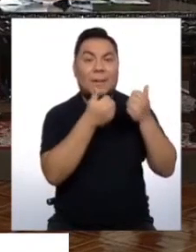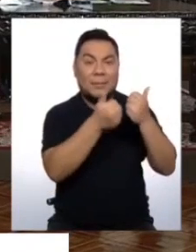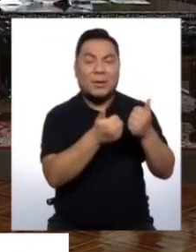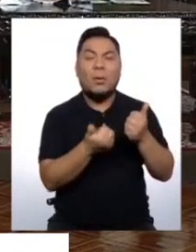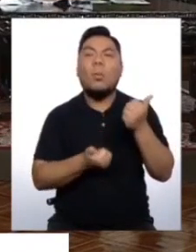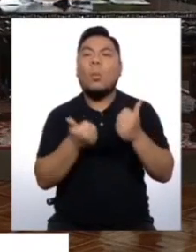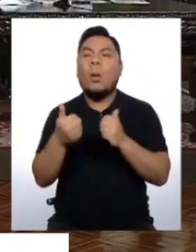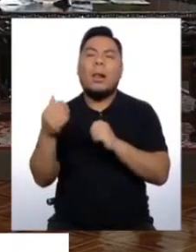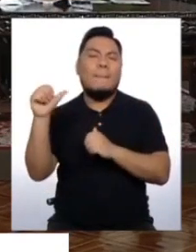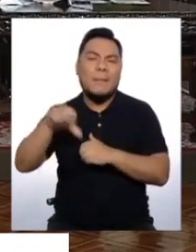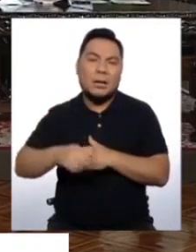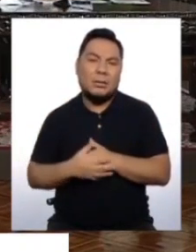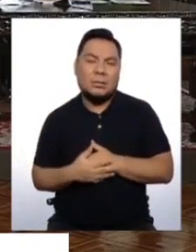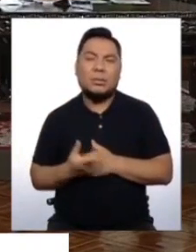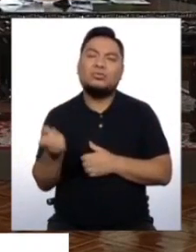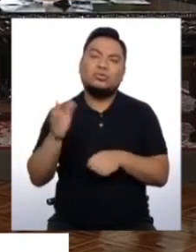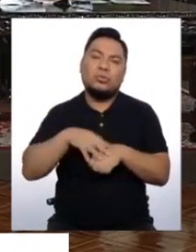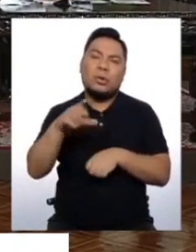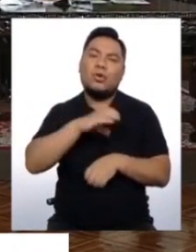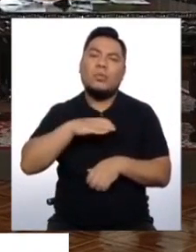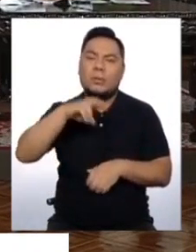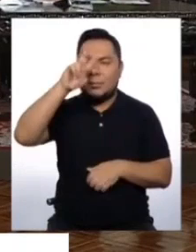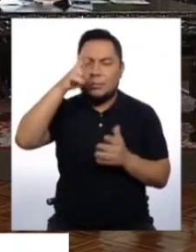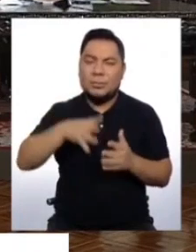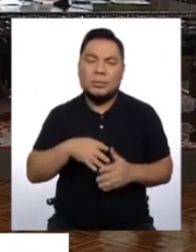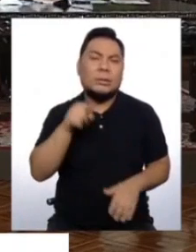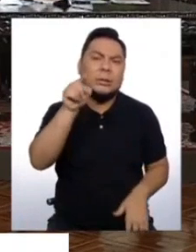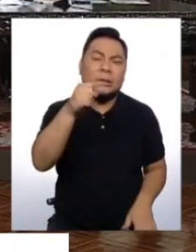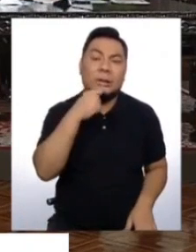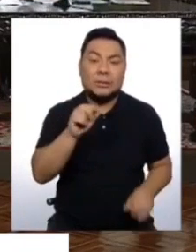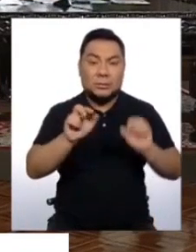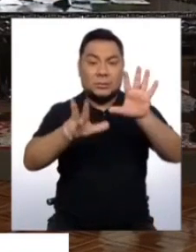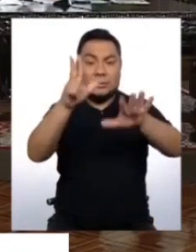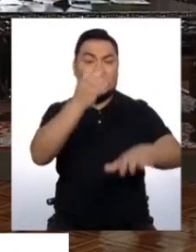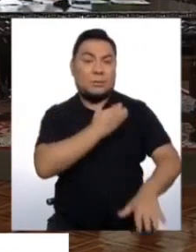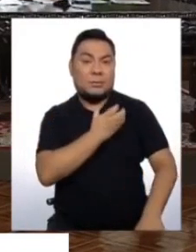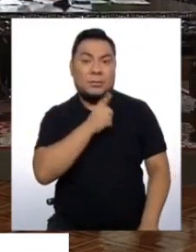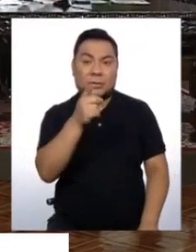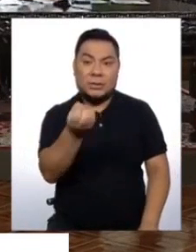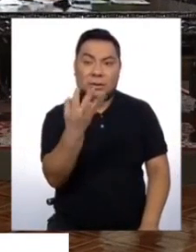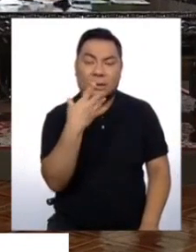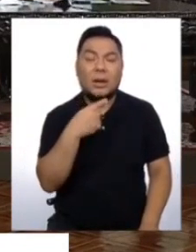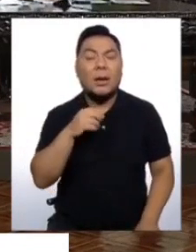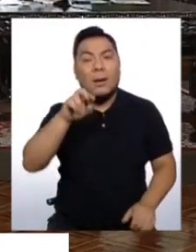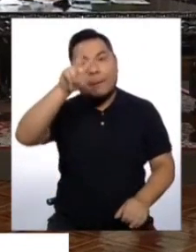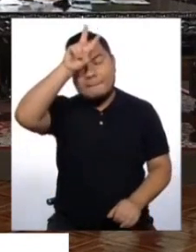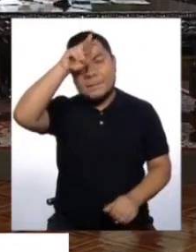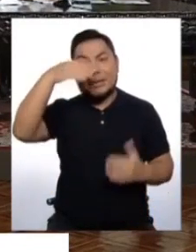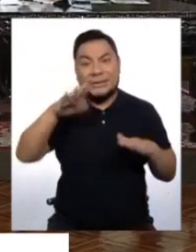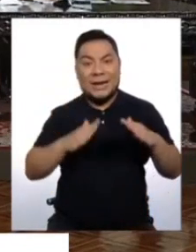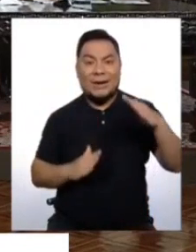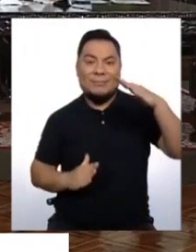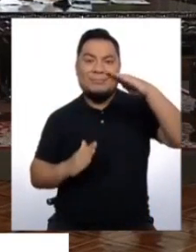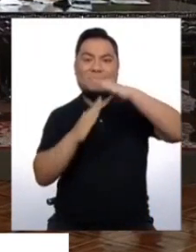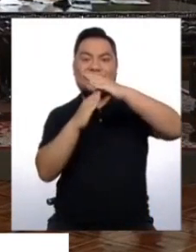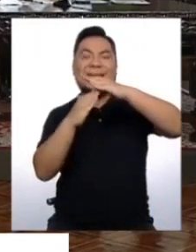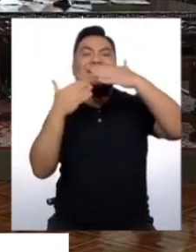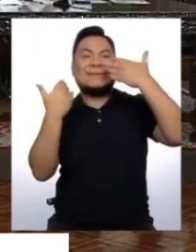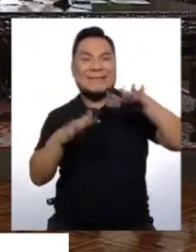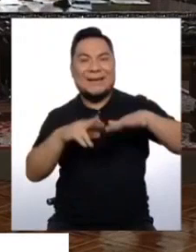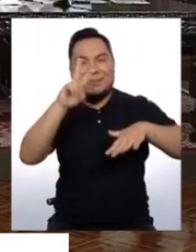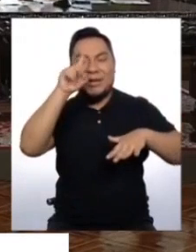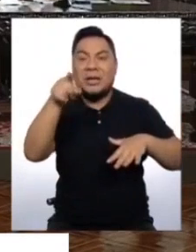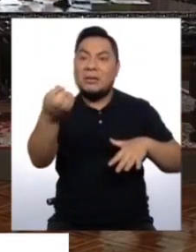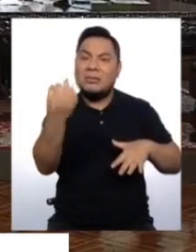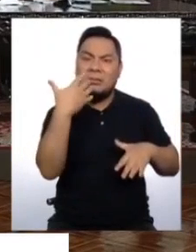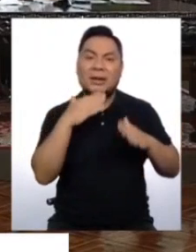de los peruanos? Y una precisión, presidente. El 13 de mayo usted dijo que Perú había llegado al tope y que se iba a